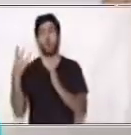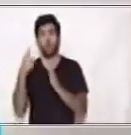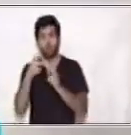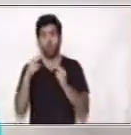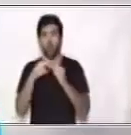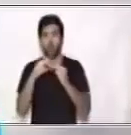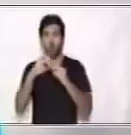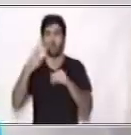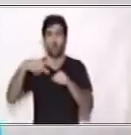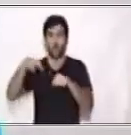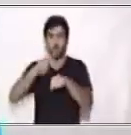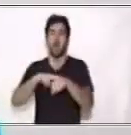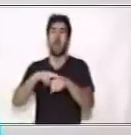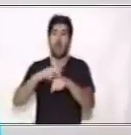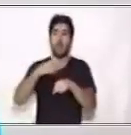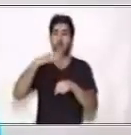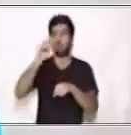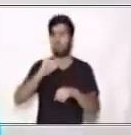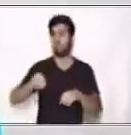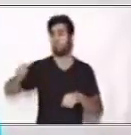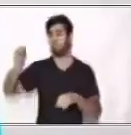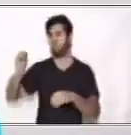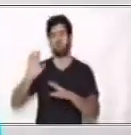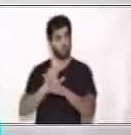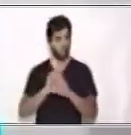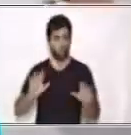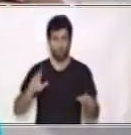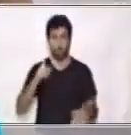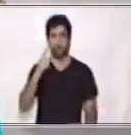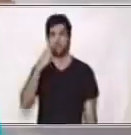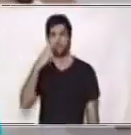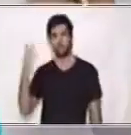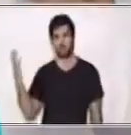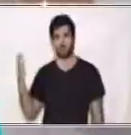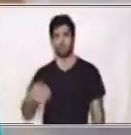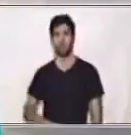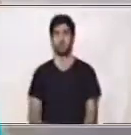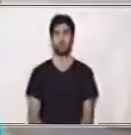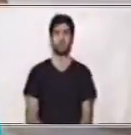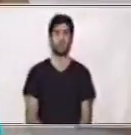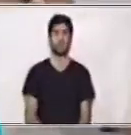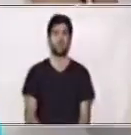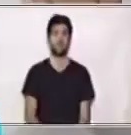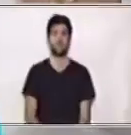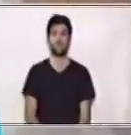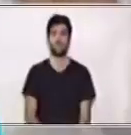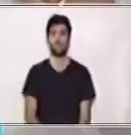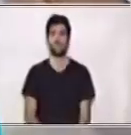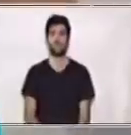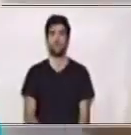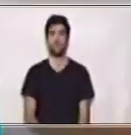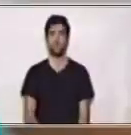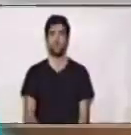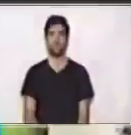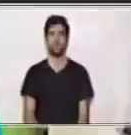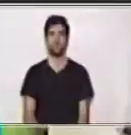trasladar al otro lado de la igualdad. Primero colocamos los que ya tenemos de este lado, que es el